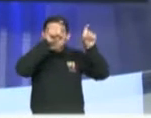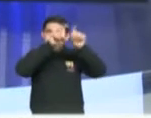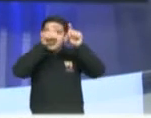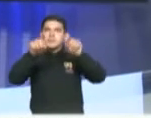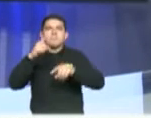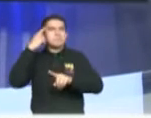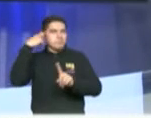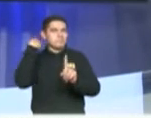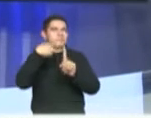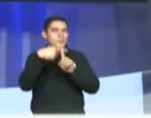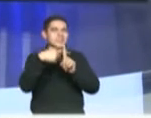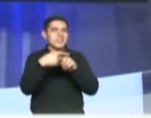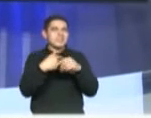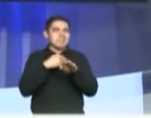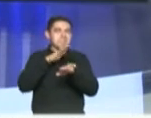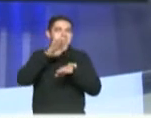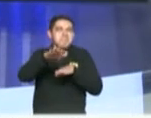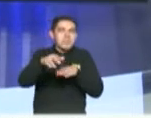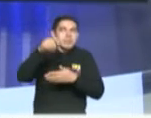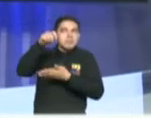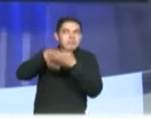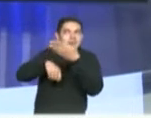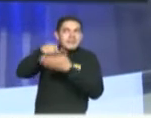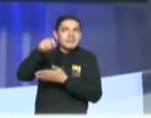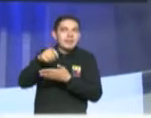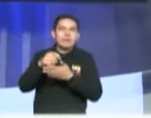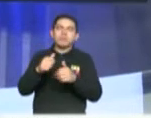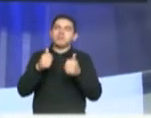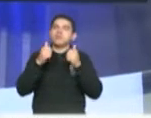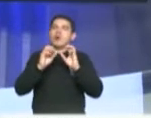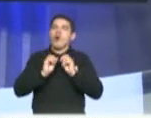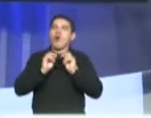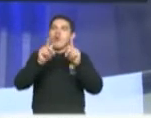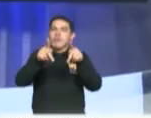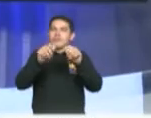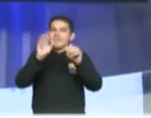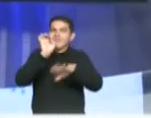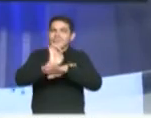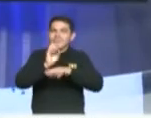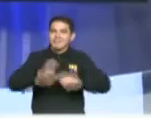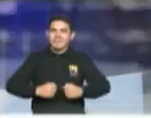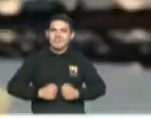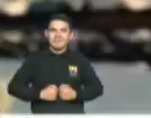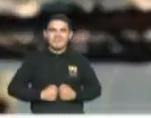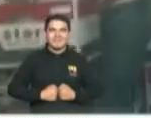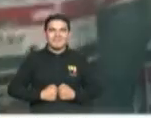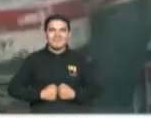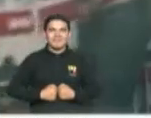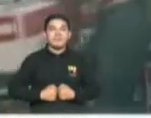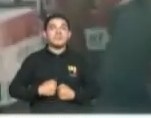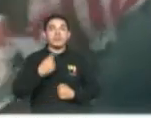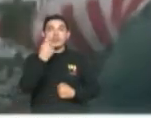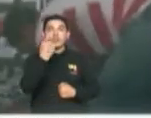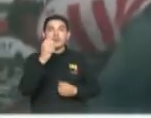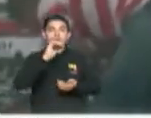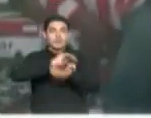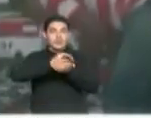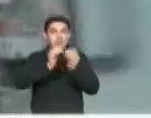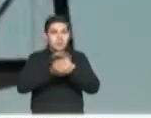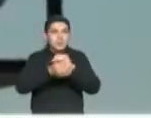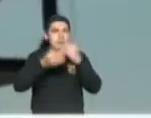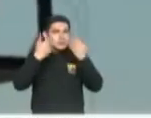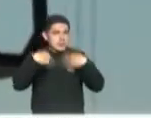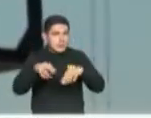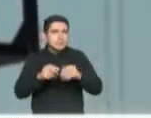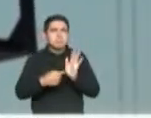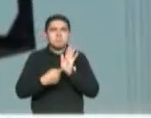positivismo este paso y afirma que será una gran oportunidad para el ecuador el 11 de noviembre se realizará la